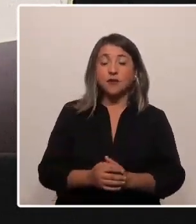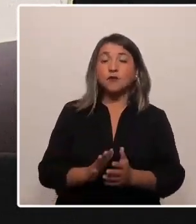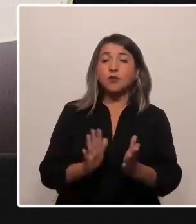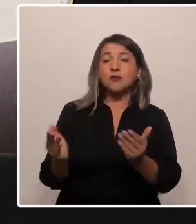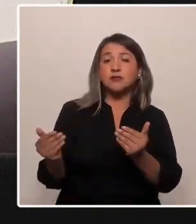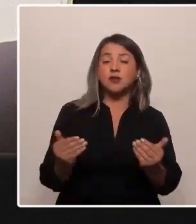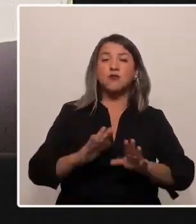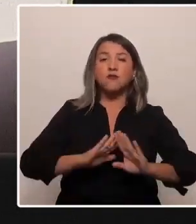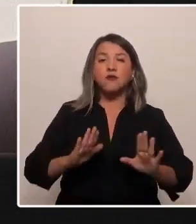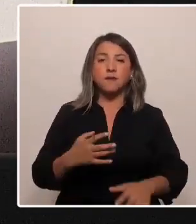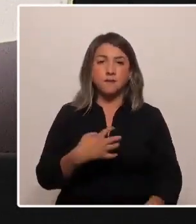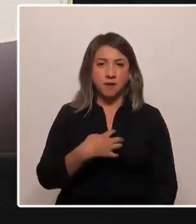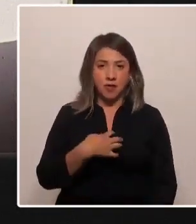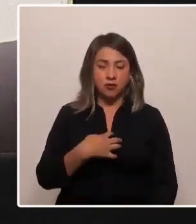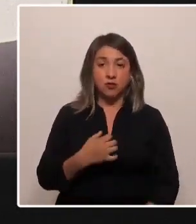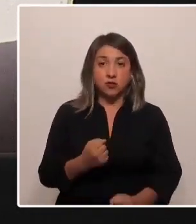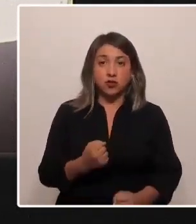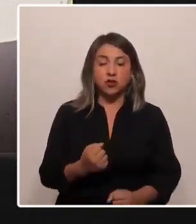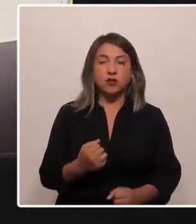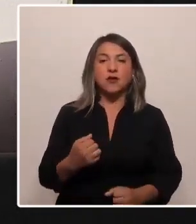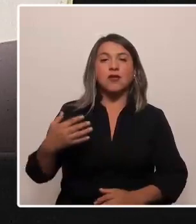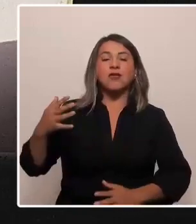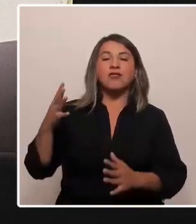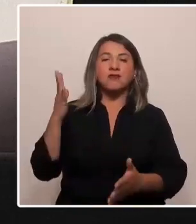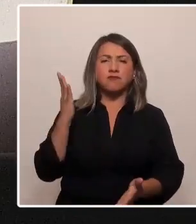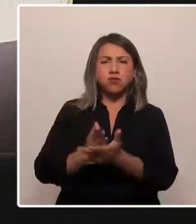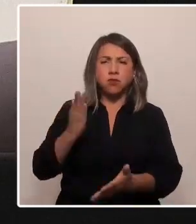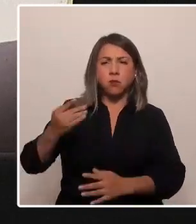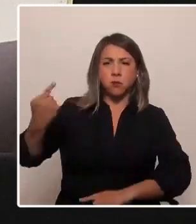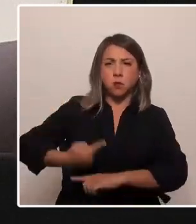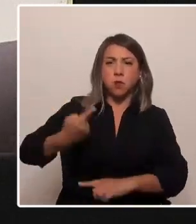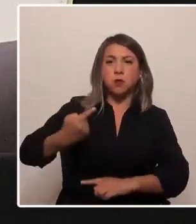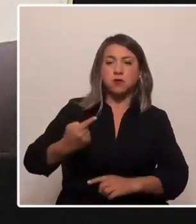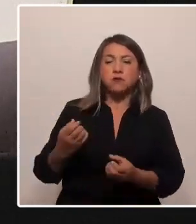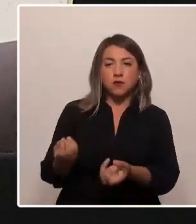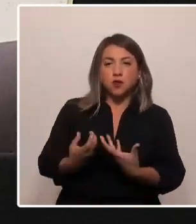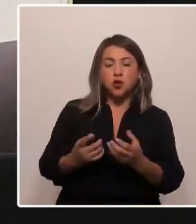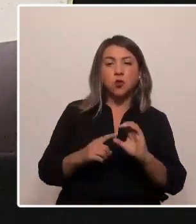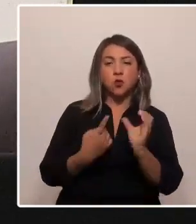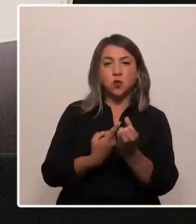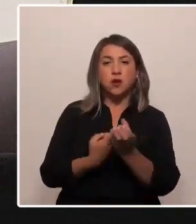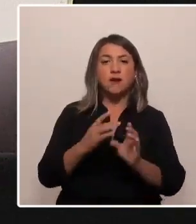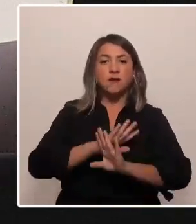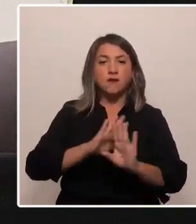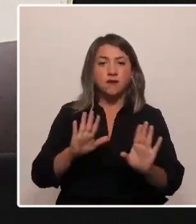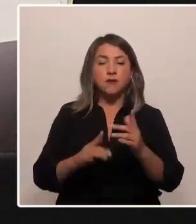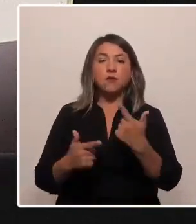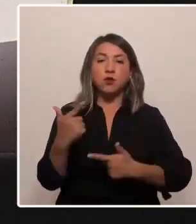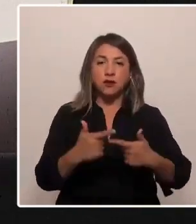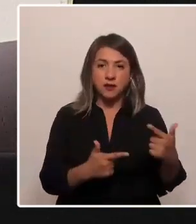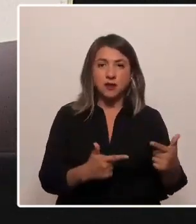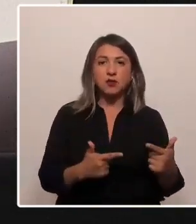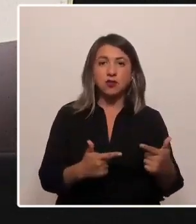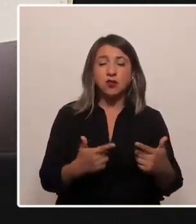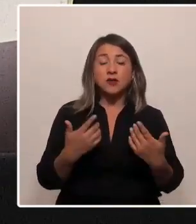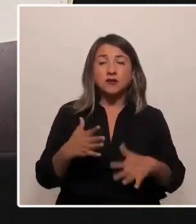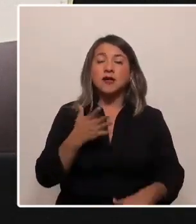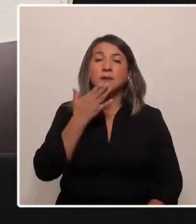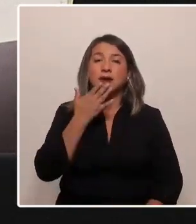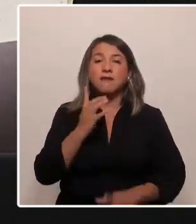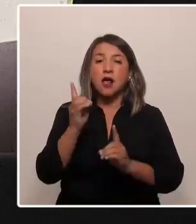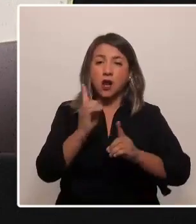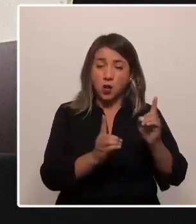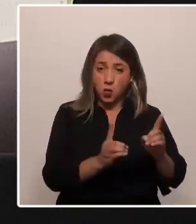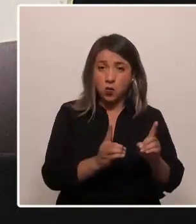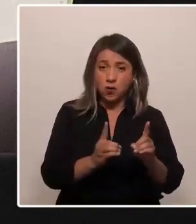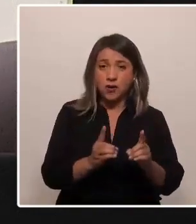terminar con el miedo y el shock que la dictadura provocó en nuestra cultura. Terminar con la política fanática que aún resuena en las palabras de algunas que llegaron